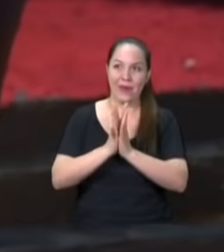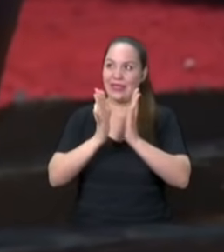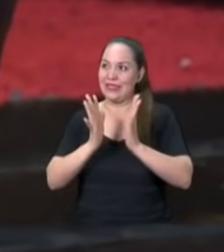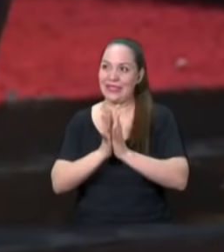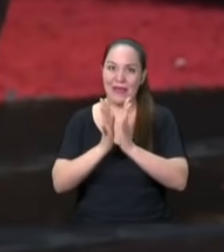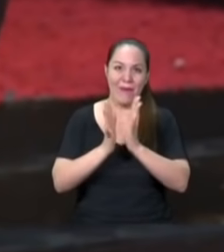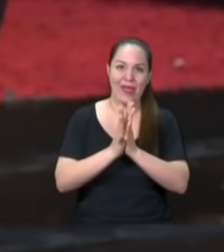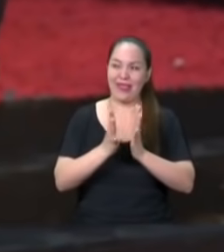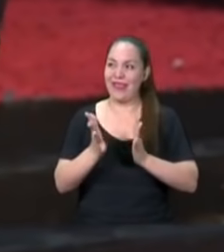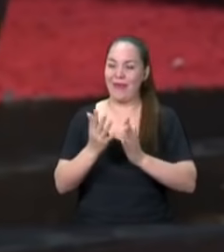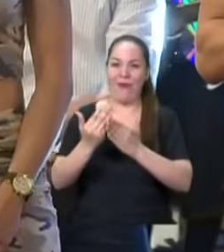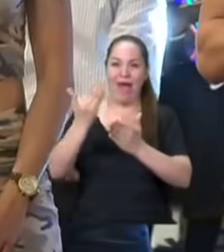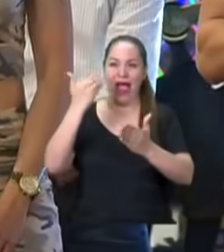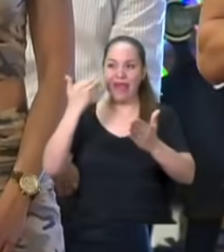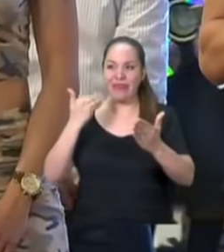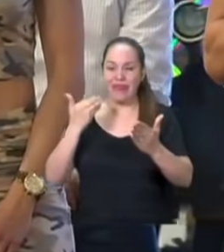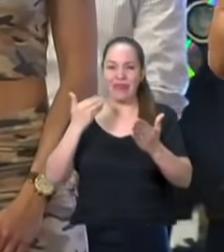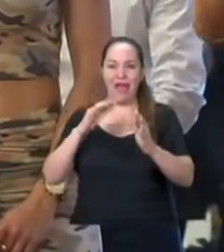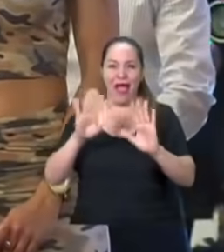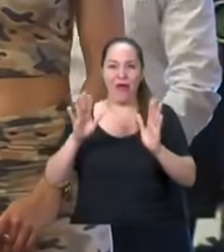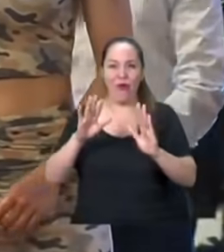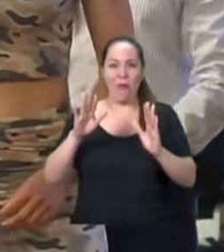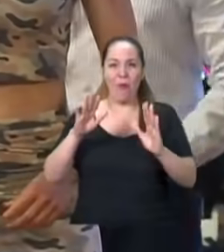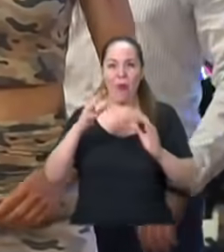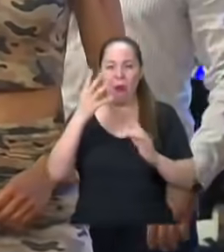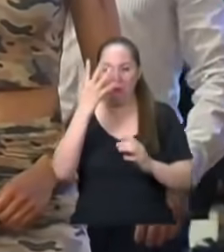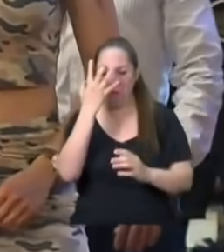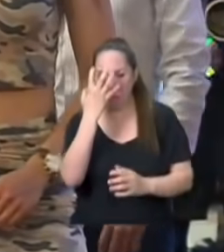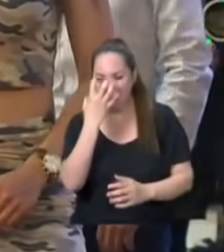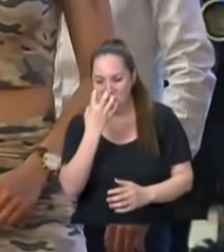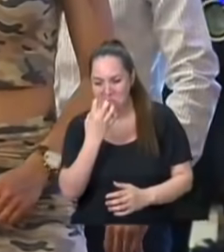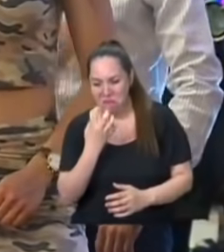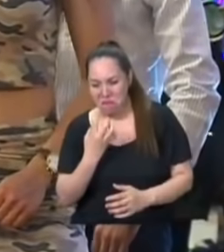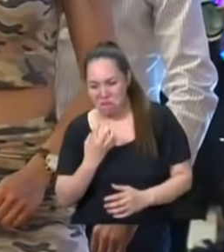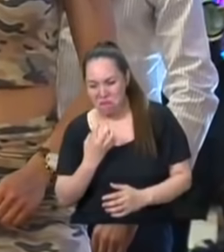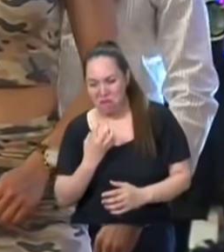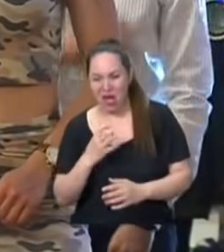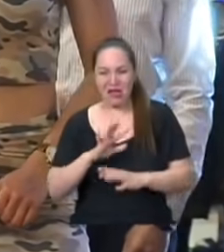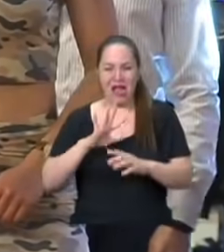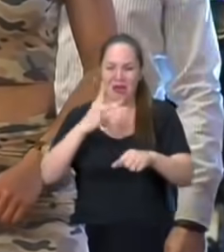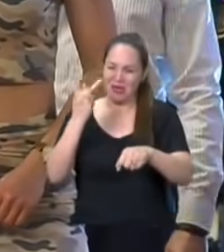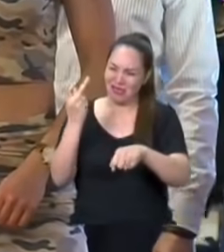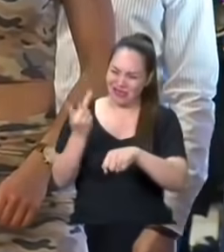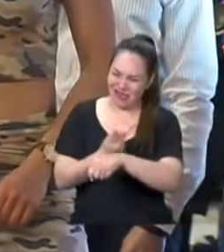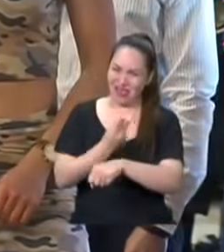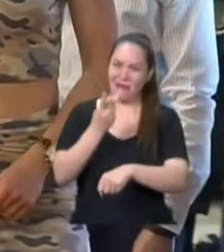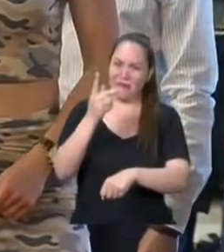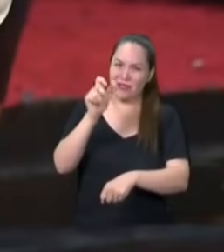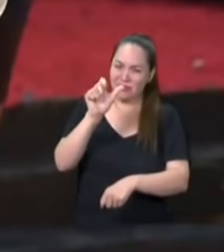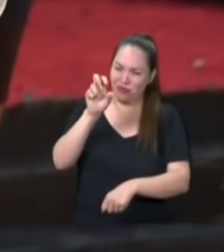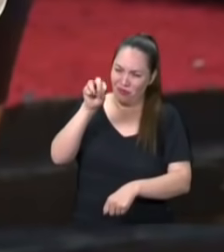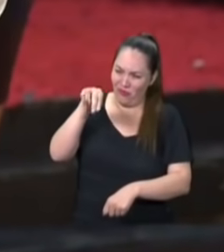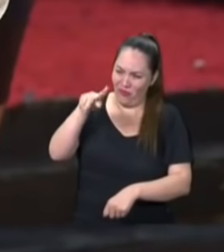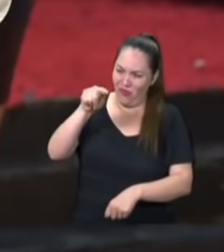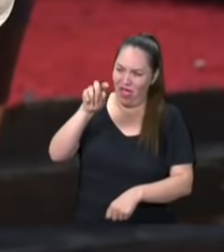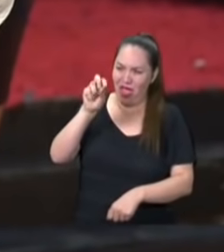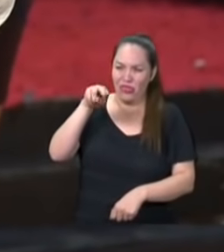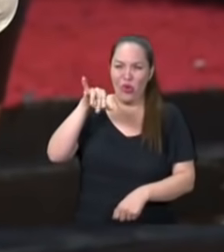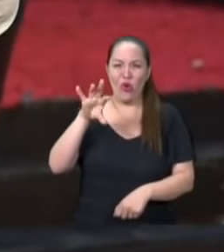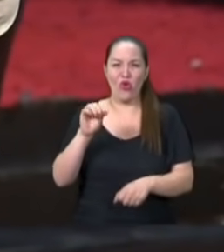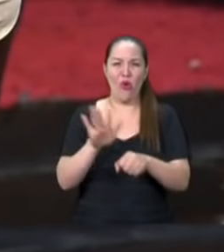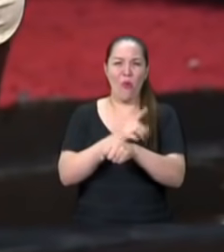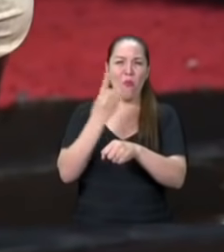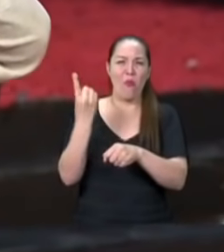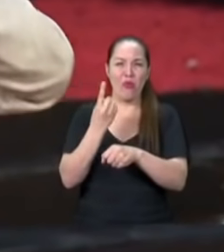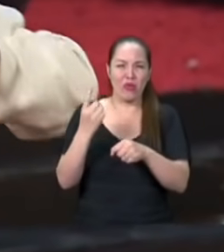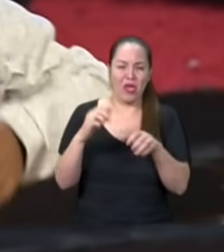ya no existe. Hiperactivo. O sea, y quiero saber con exactitud qué pasó contigo. ¿Por qué te desapareces? ¿Por qué ahora